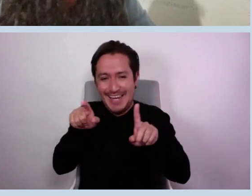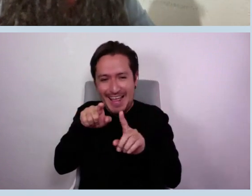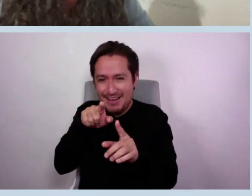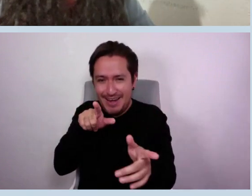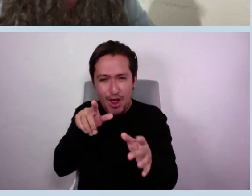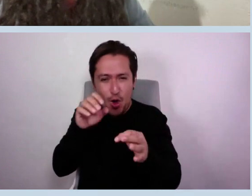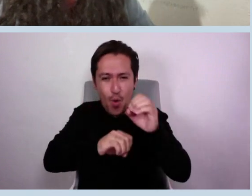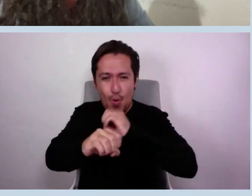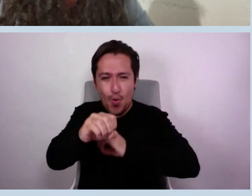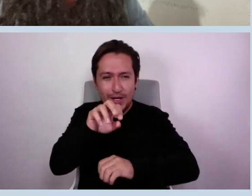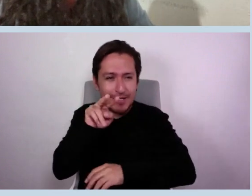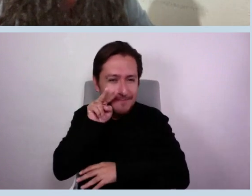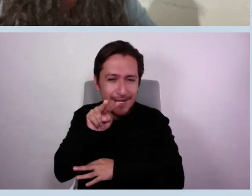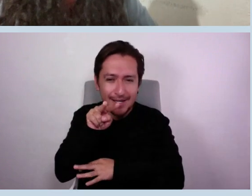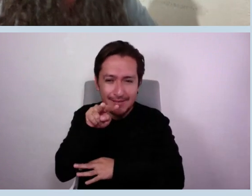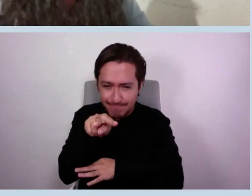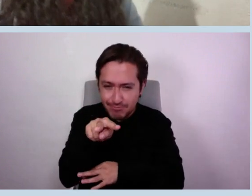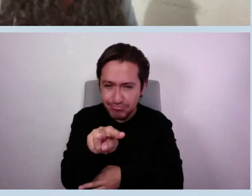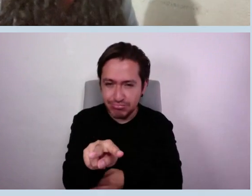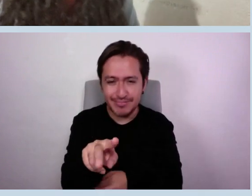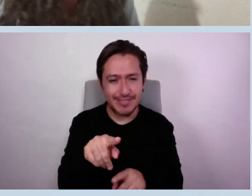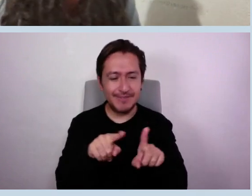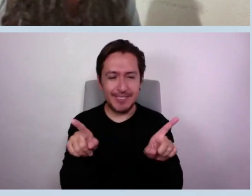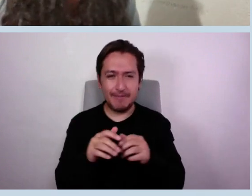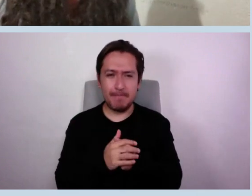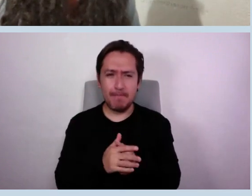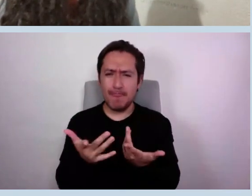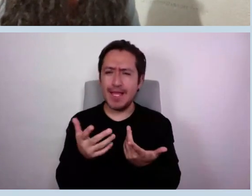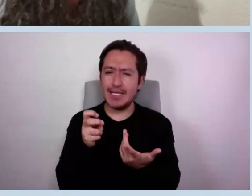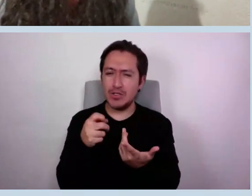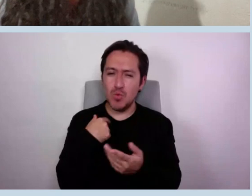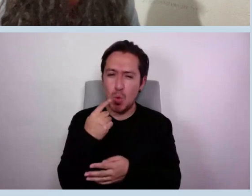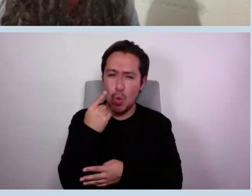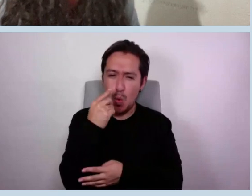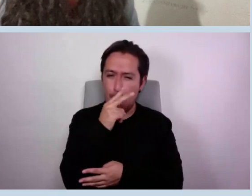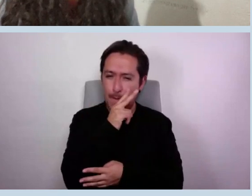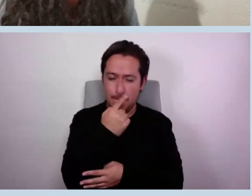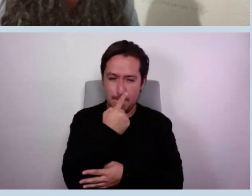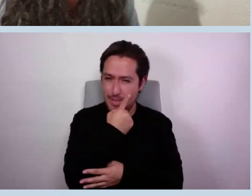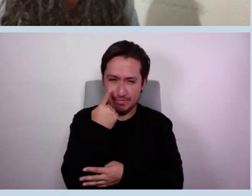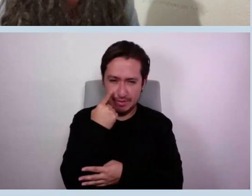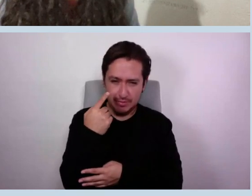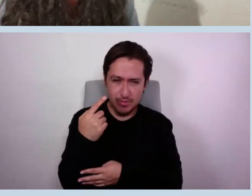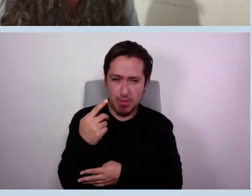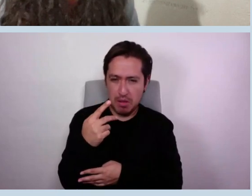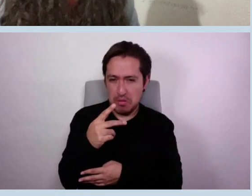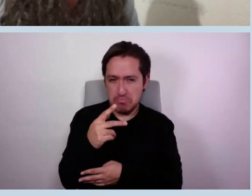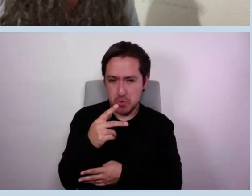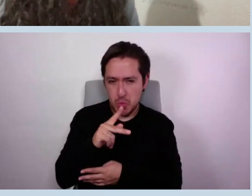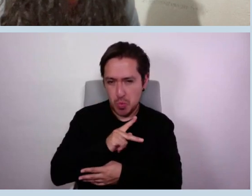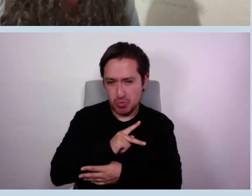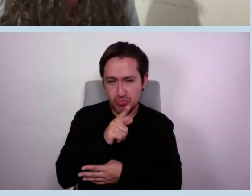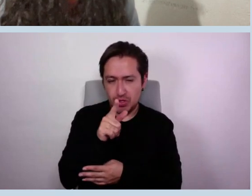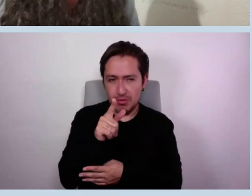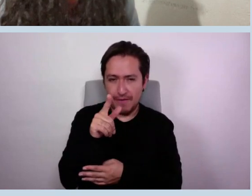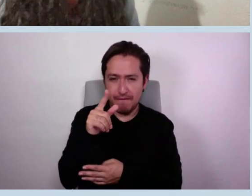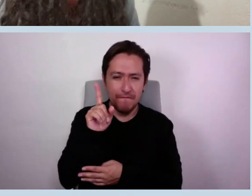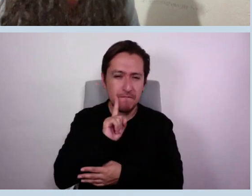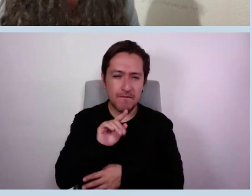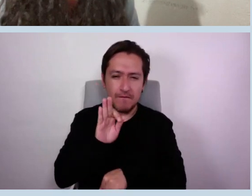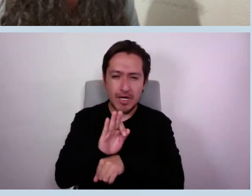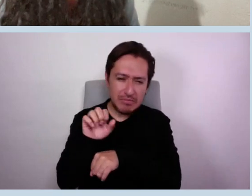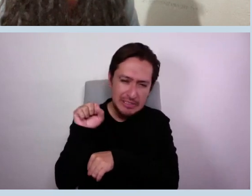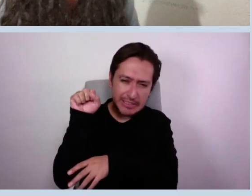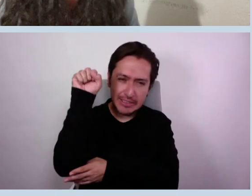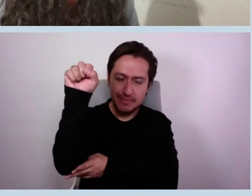perspectiva de género la perspectiva feminista Busca también pues ver es a otra edad No esas mujeres